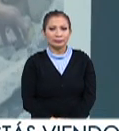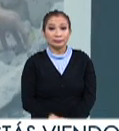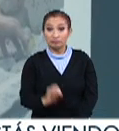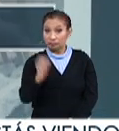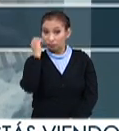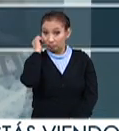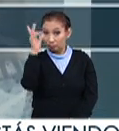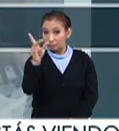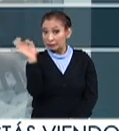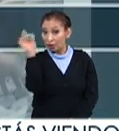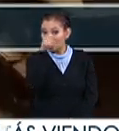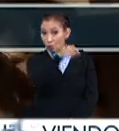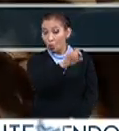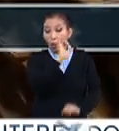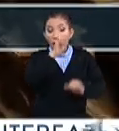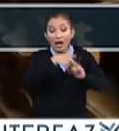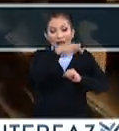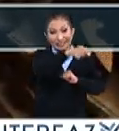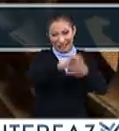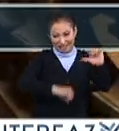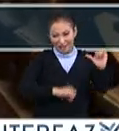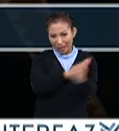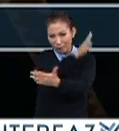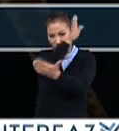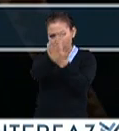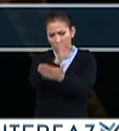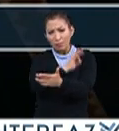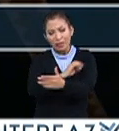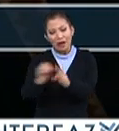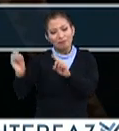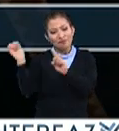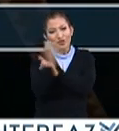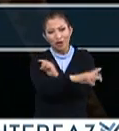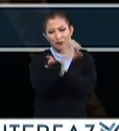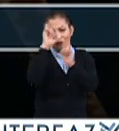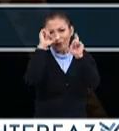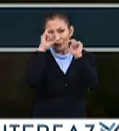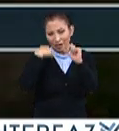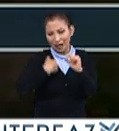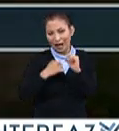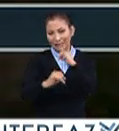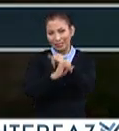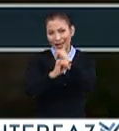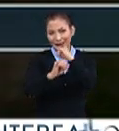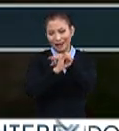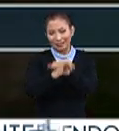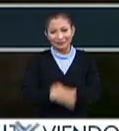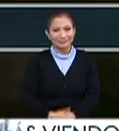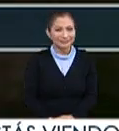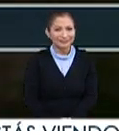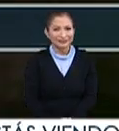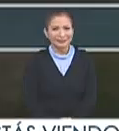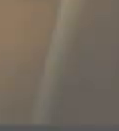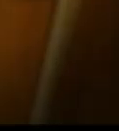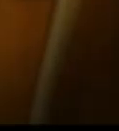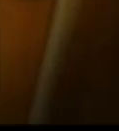No olvides que si realizas alguna de estas actividades, puedes enviarnos tus fotos a nuestras redes sociales.